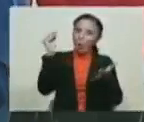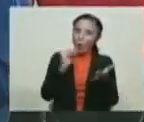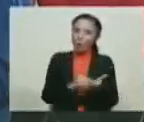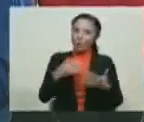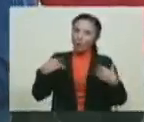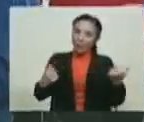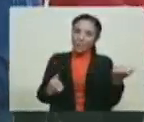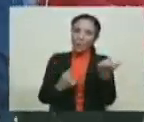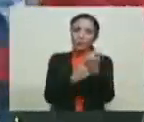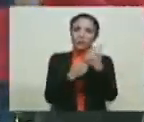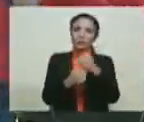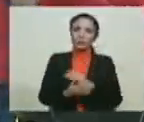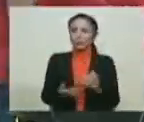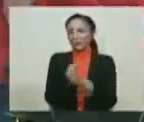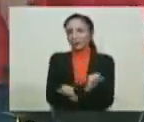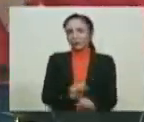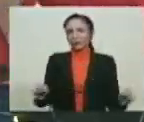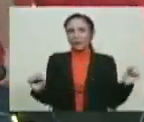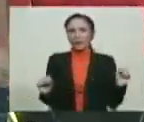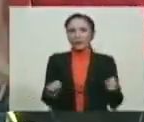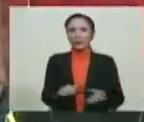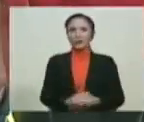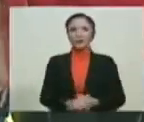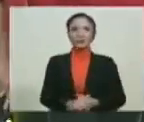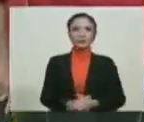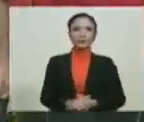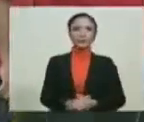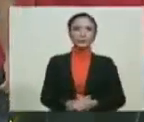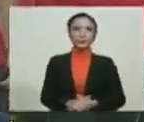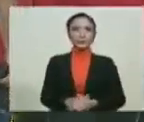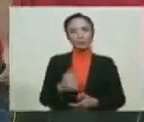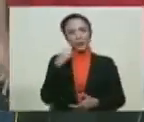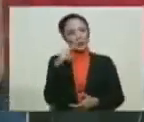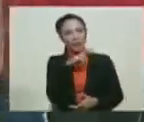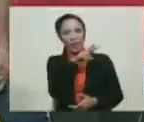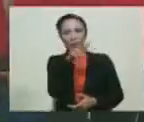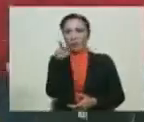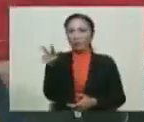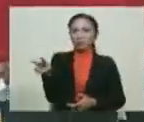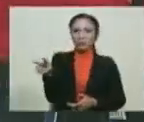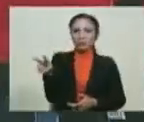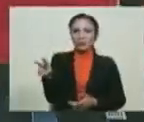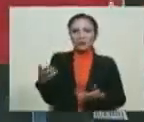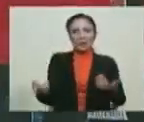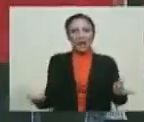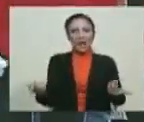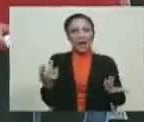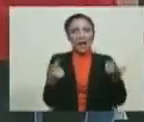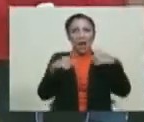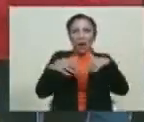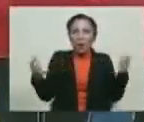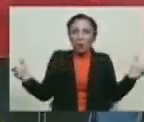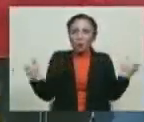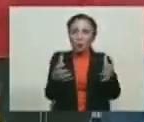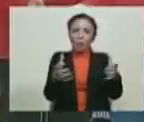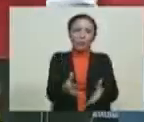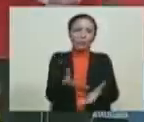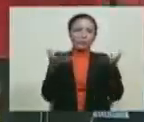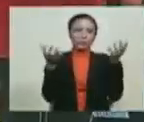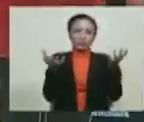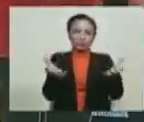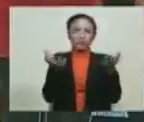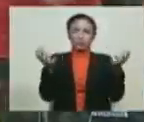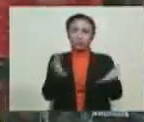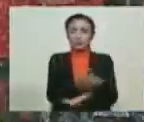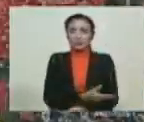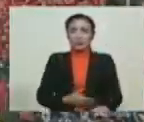es imposible pero en ningún lugar del mundo una masa humana en la calle